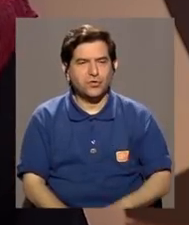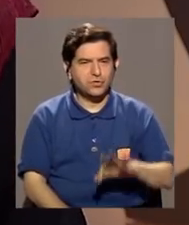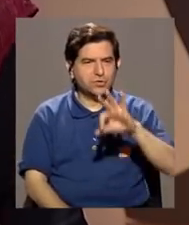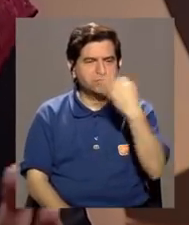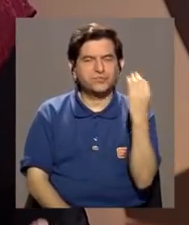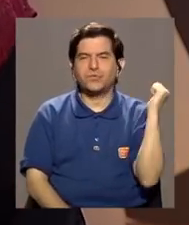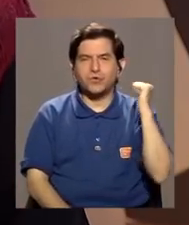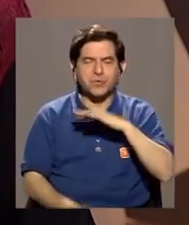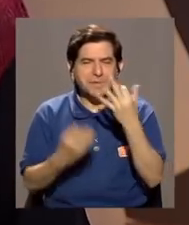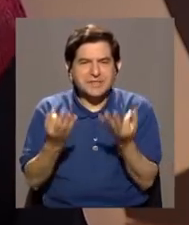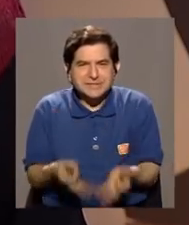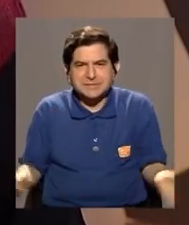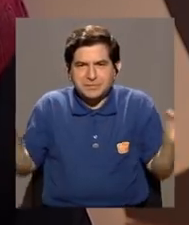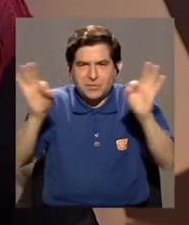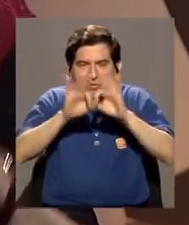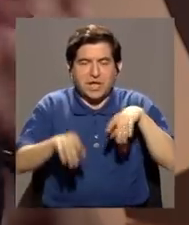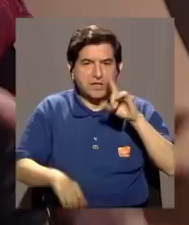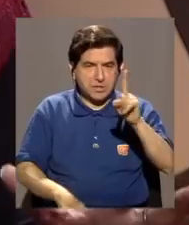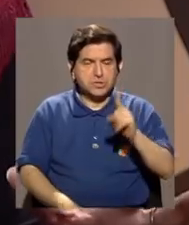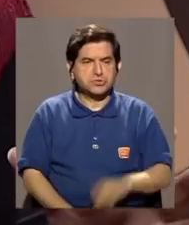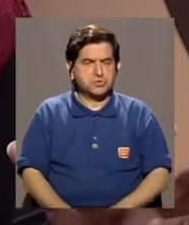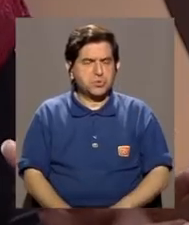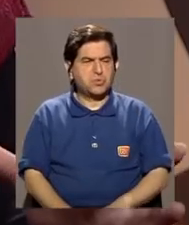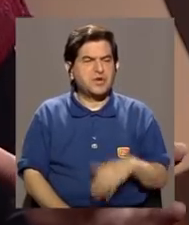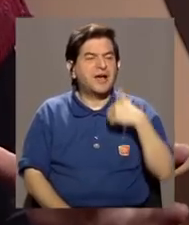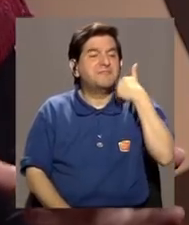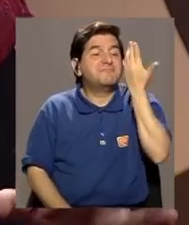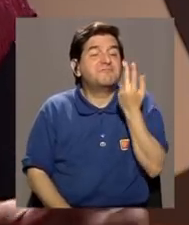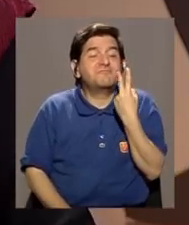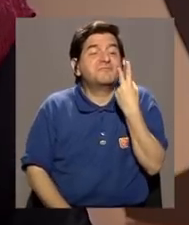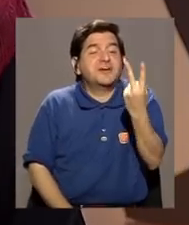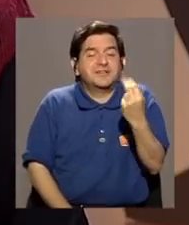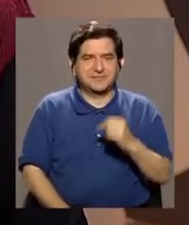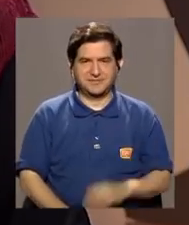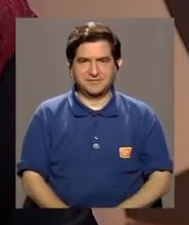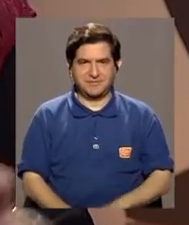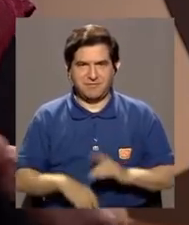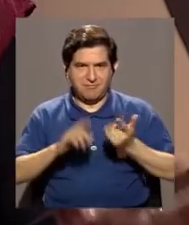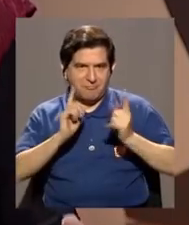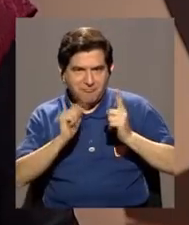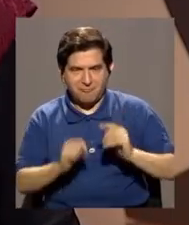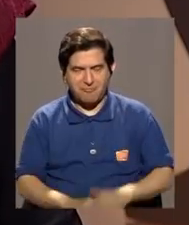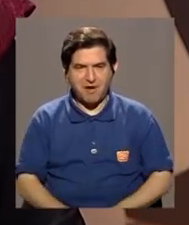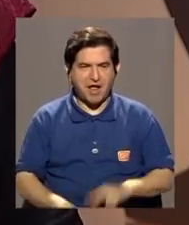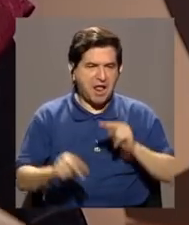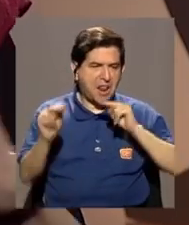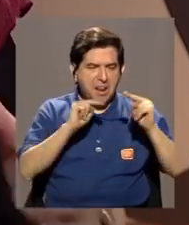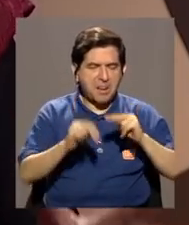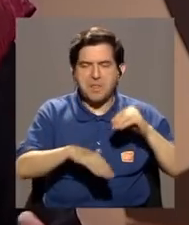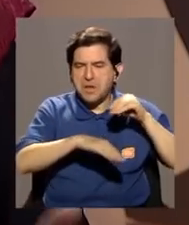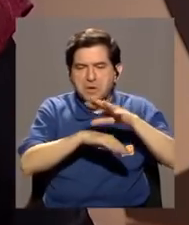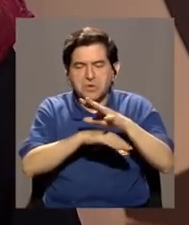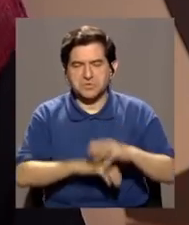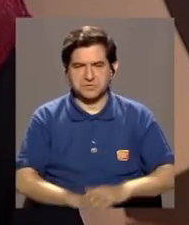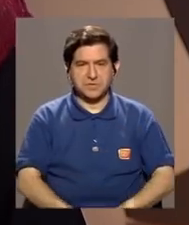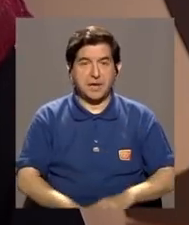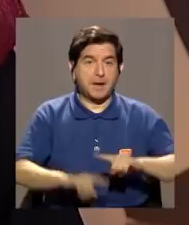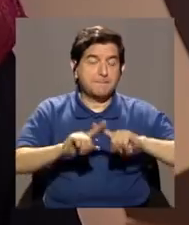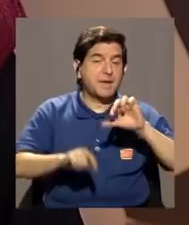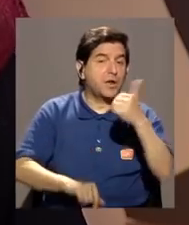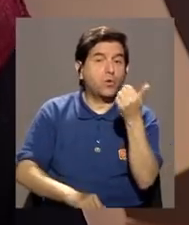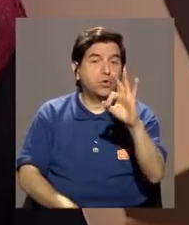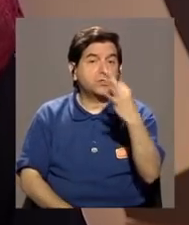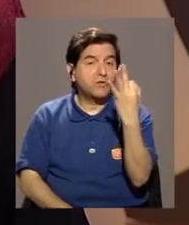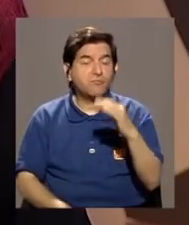formas de corrupción una es más reconocida que la otra que tiene que ver con el tráfico de influencias etcétera